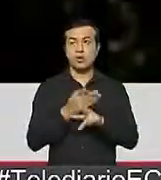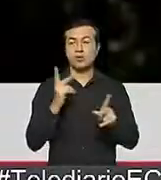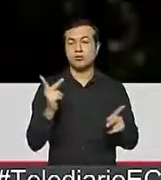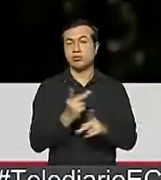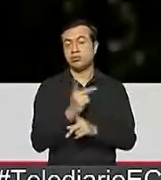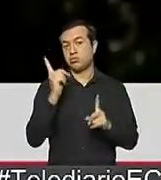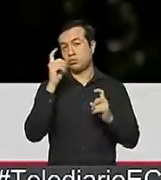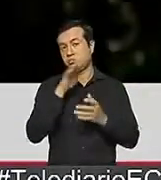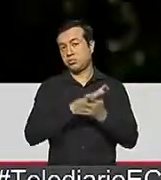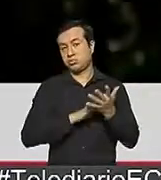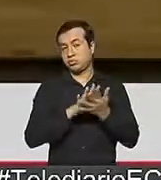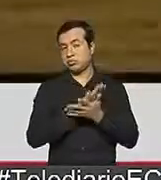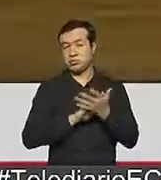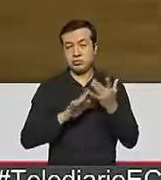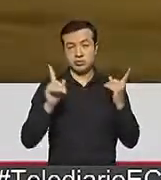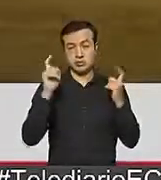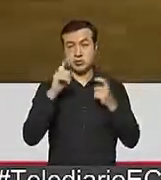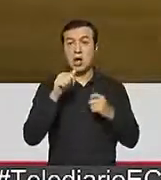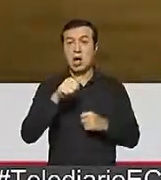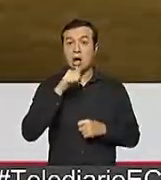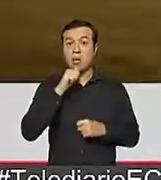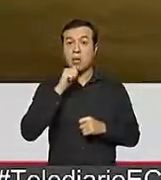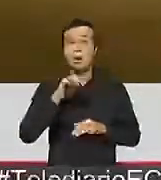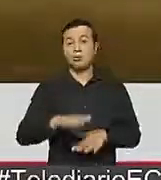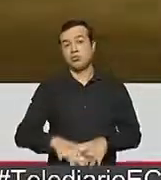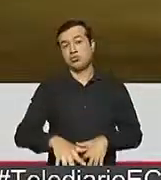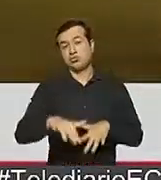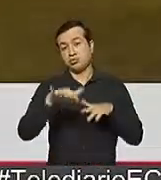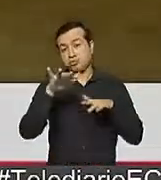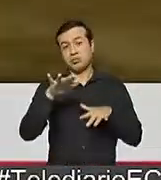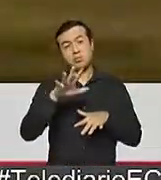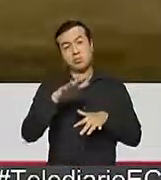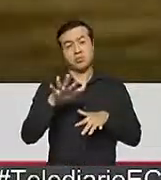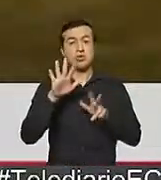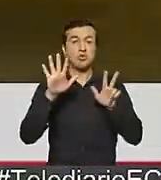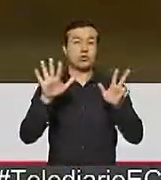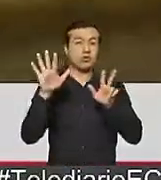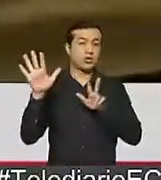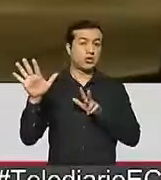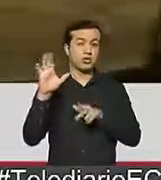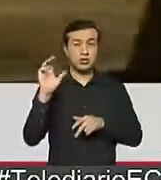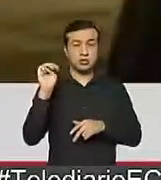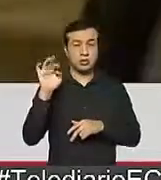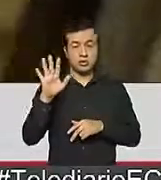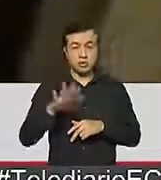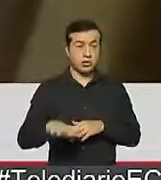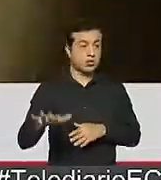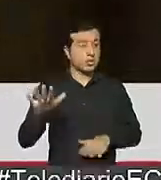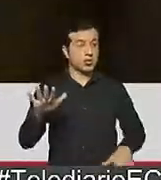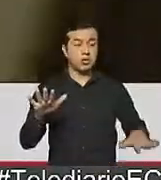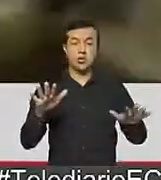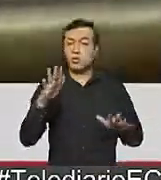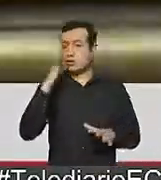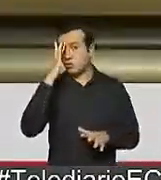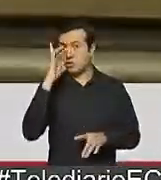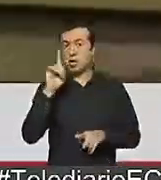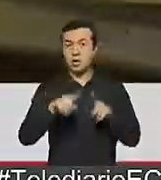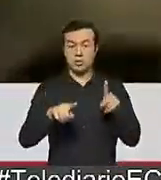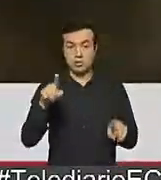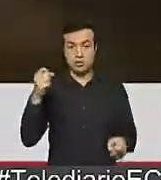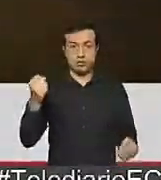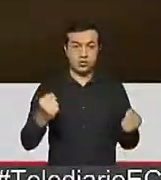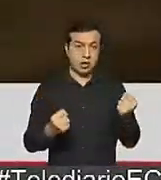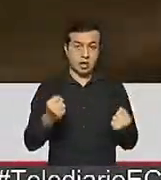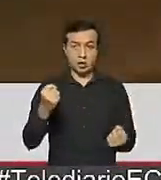y caótico de la situación. El agua alcanzó una altura de poco más de 88 centímetros en algunos lugares, por lo que varios vehículos